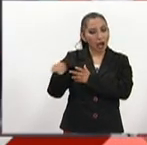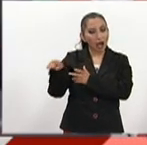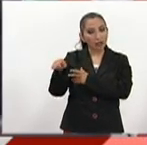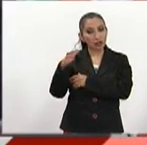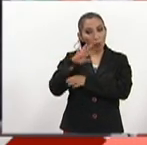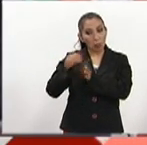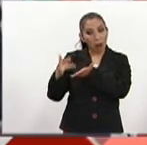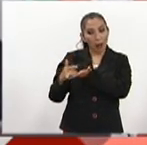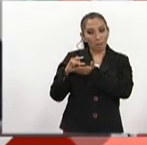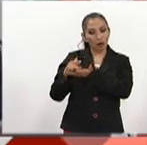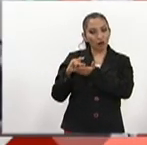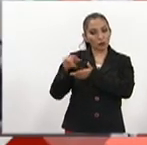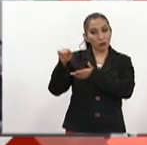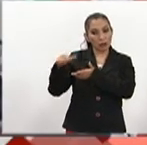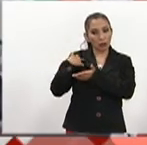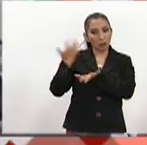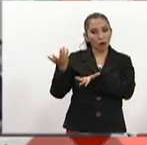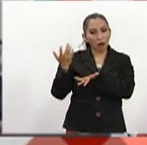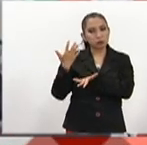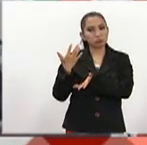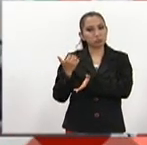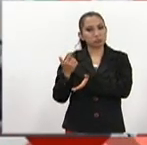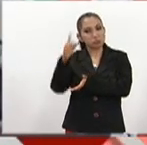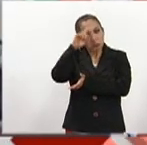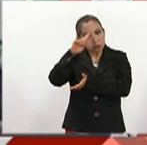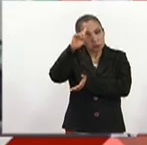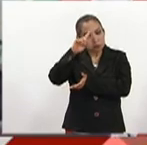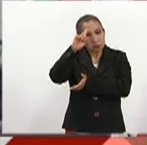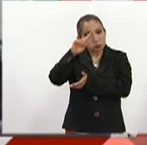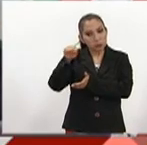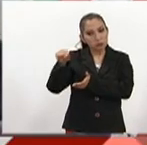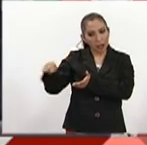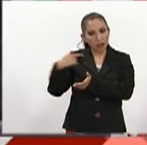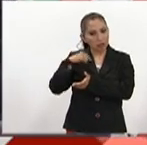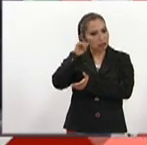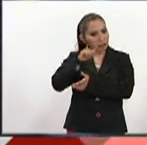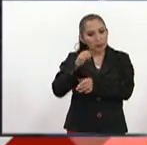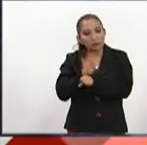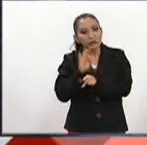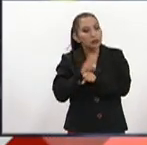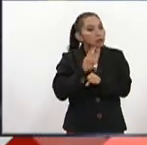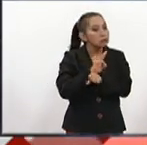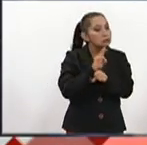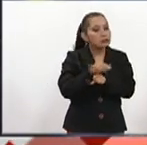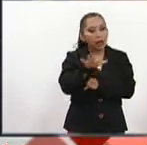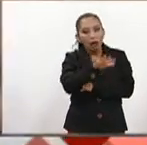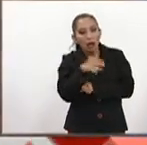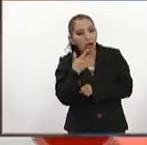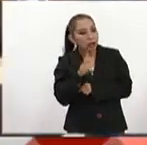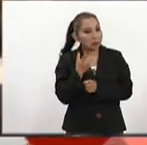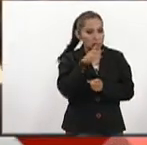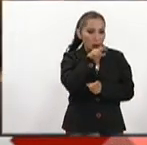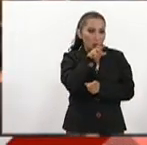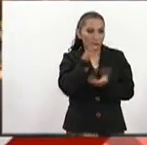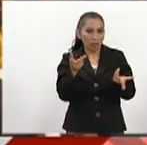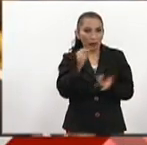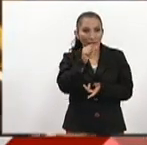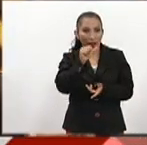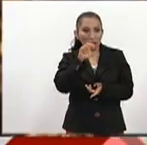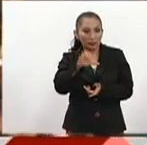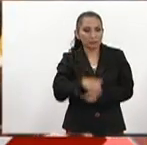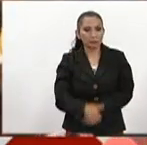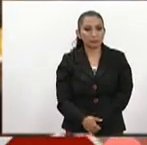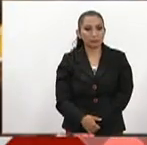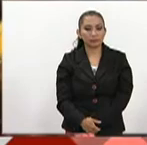nuestro mejor apoyo y nuestros mejores abogados. Claro. Ellos están prácticamente en todos los sectores evitando que esto se